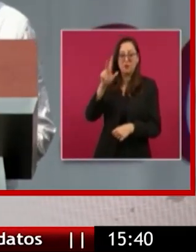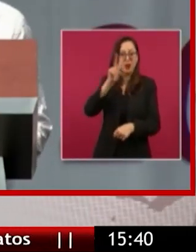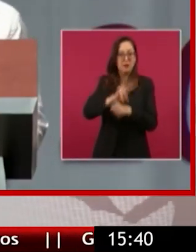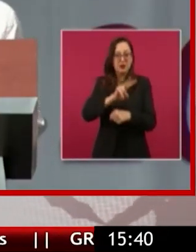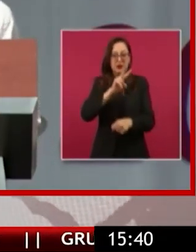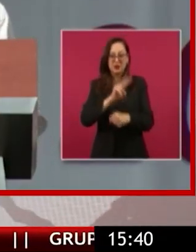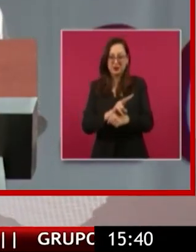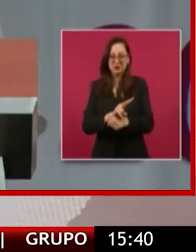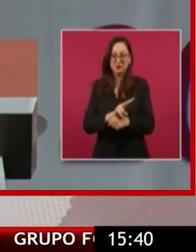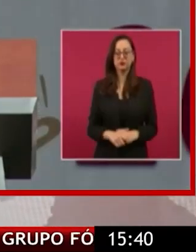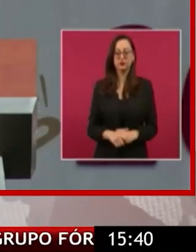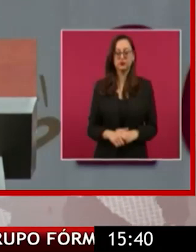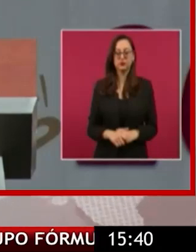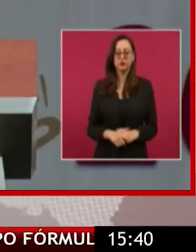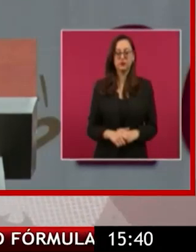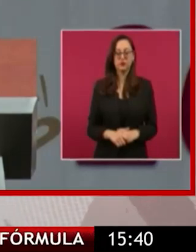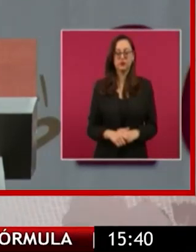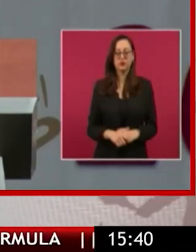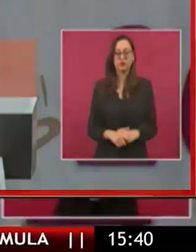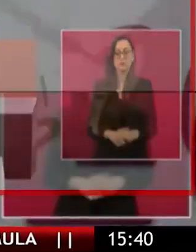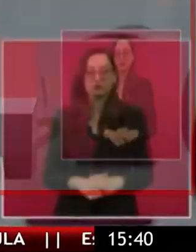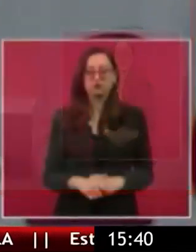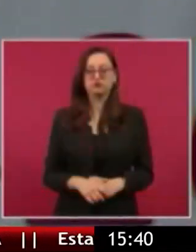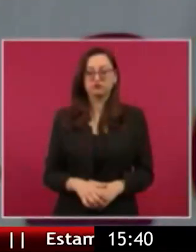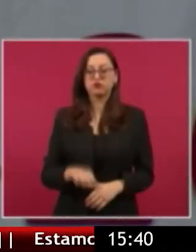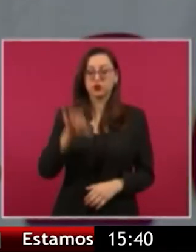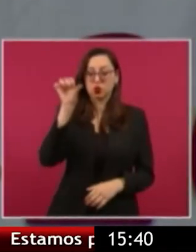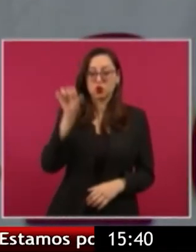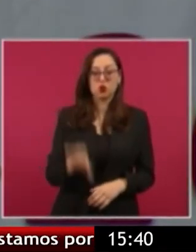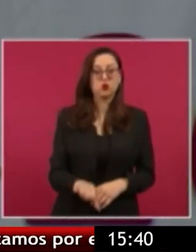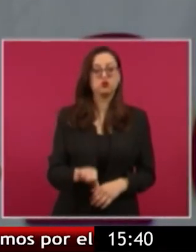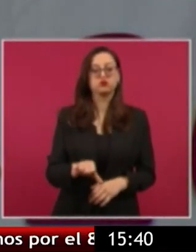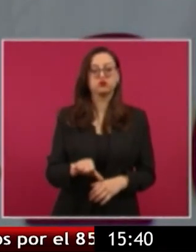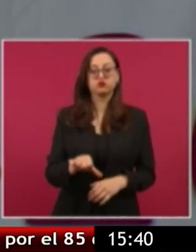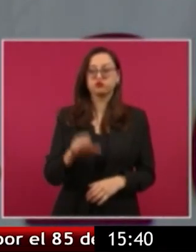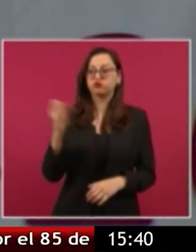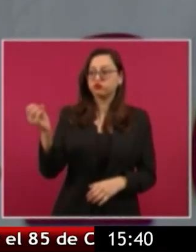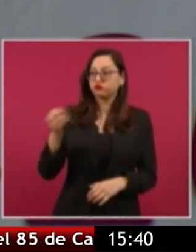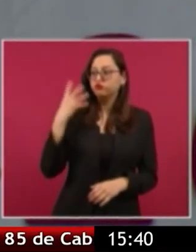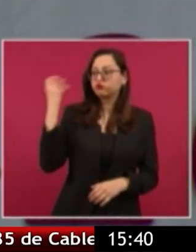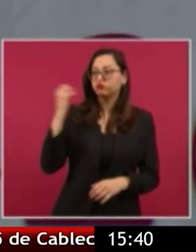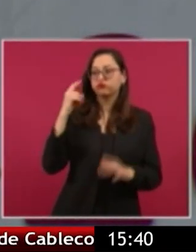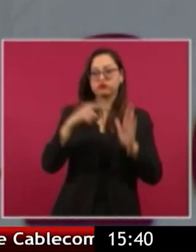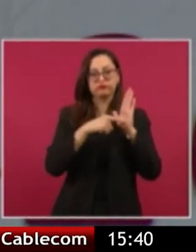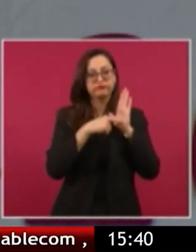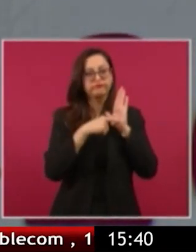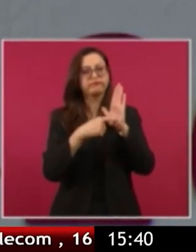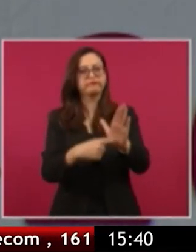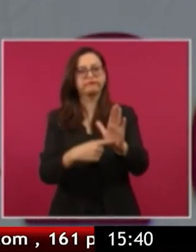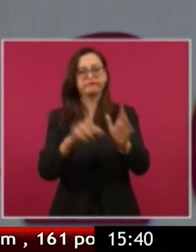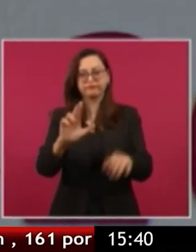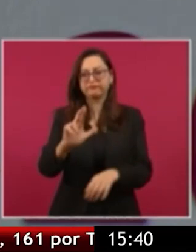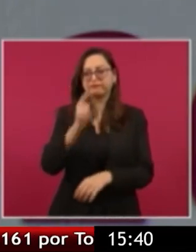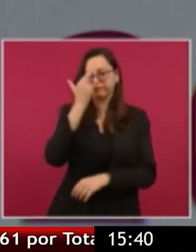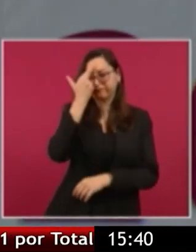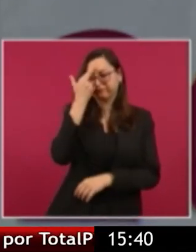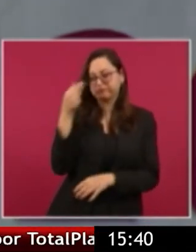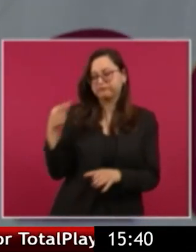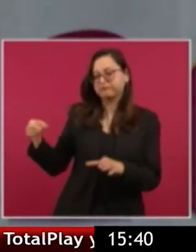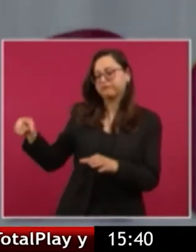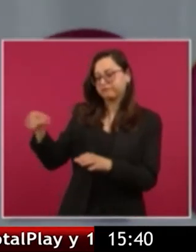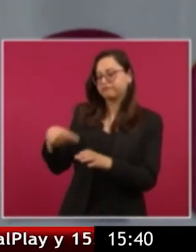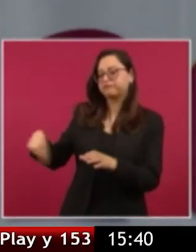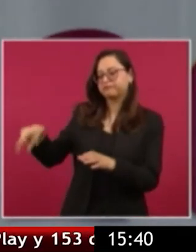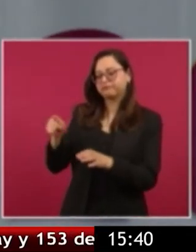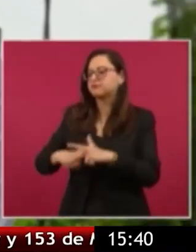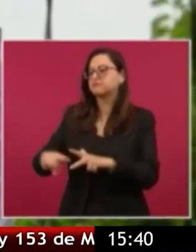ya somos autores y lectores de múltiples de realidades y bueno en este caso pues ya conocemos la realidad desde